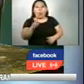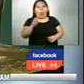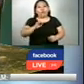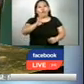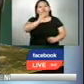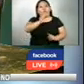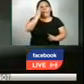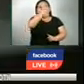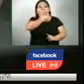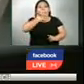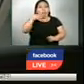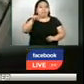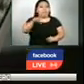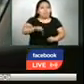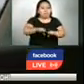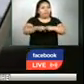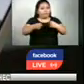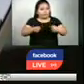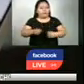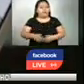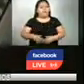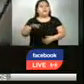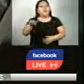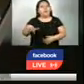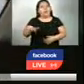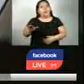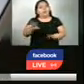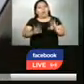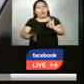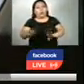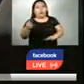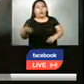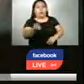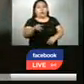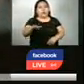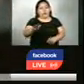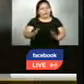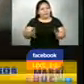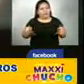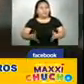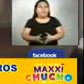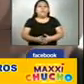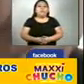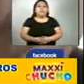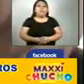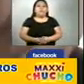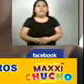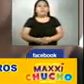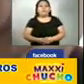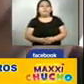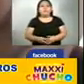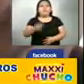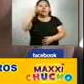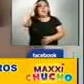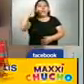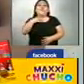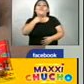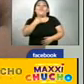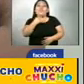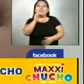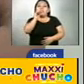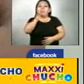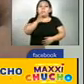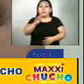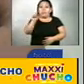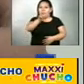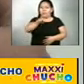su integridad. Ante esta situación, algunos usuarios reaccionaron al respecto. Hace una semana me